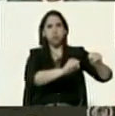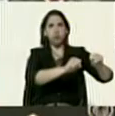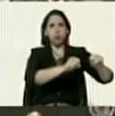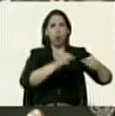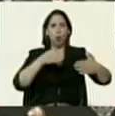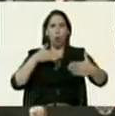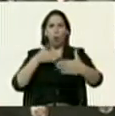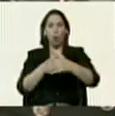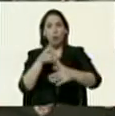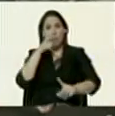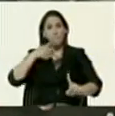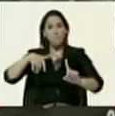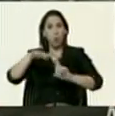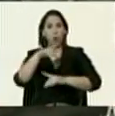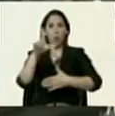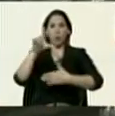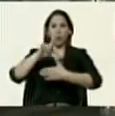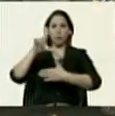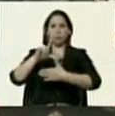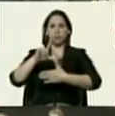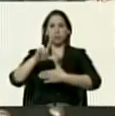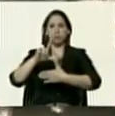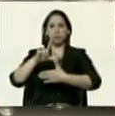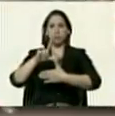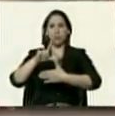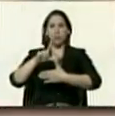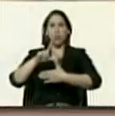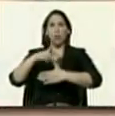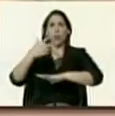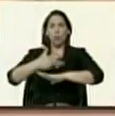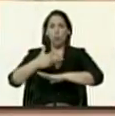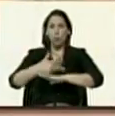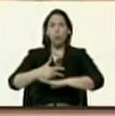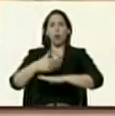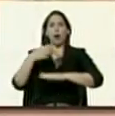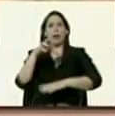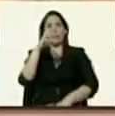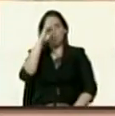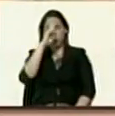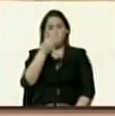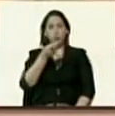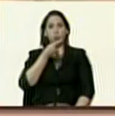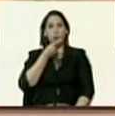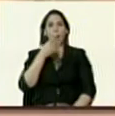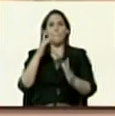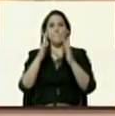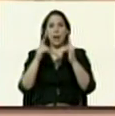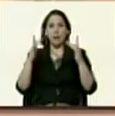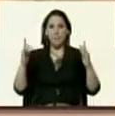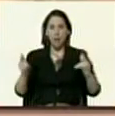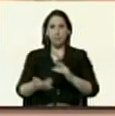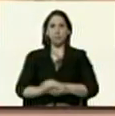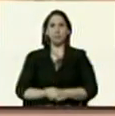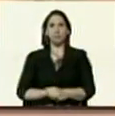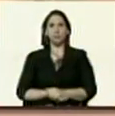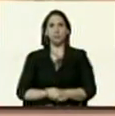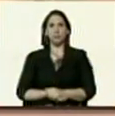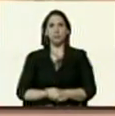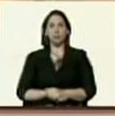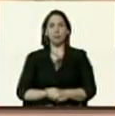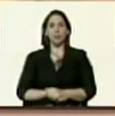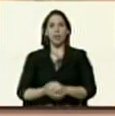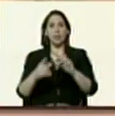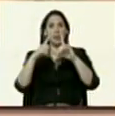contra los pueblos de América Latina, en Guatemala, en República Dominicana, en Panamá, en